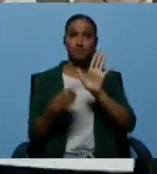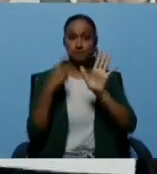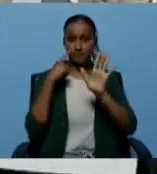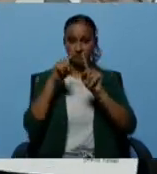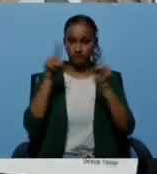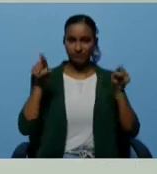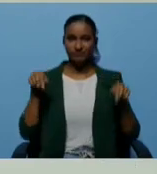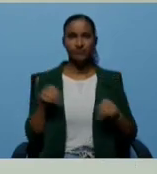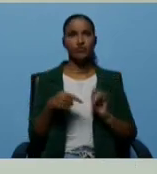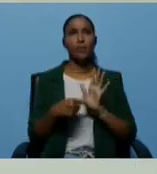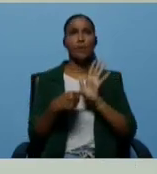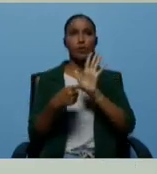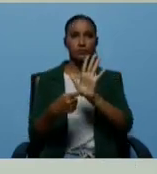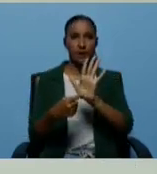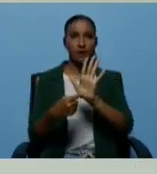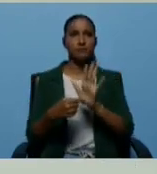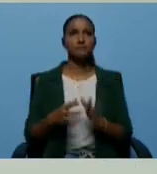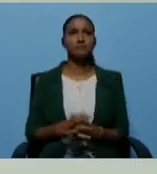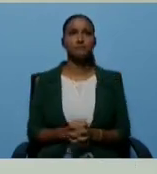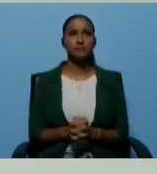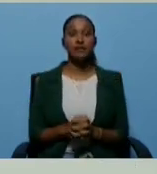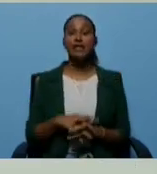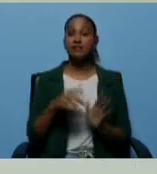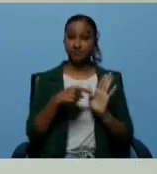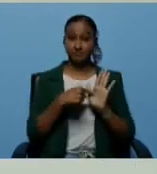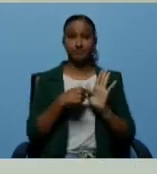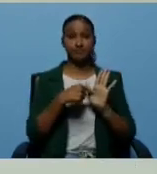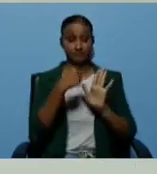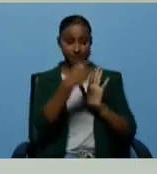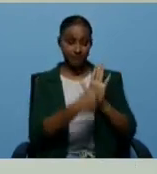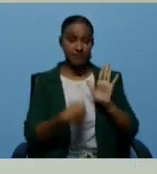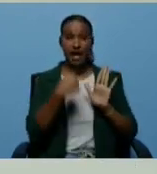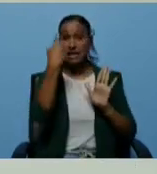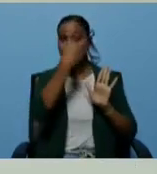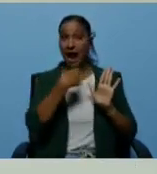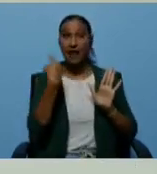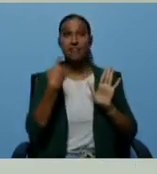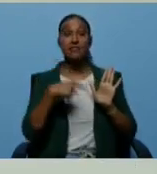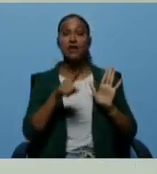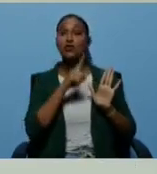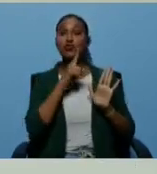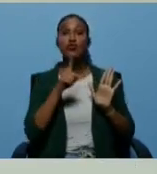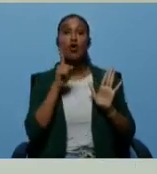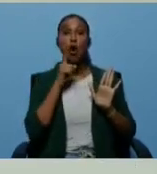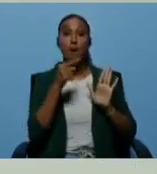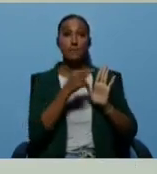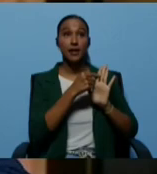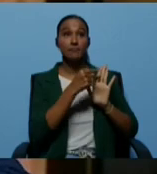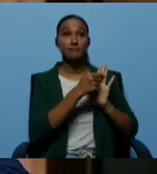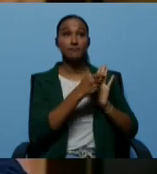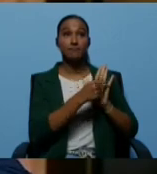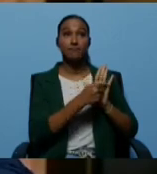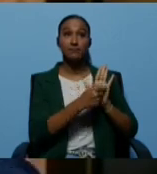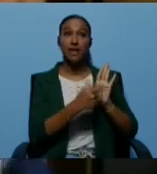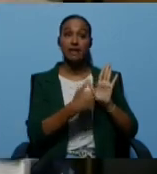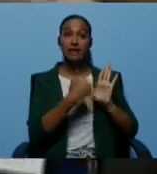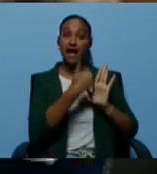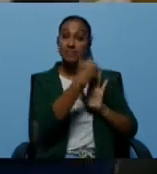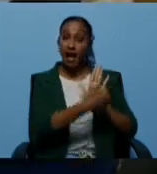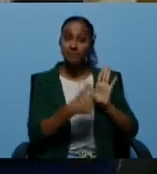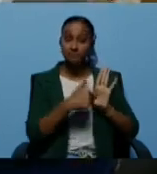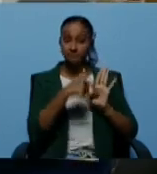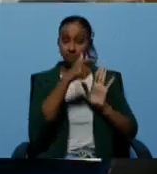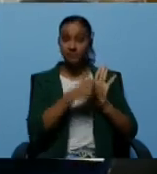pantalla, porque tienen nombres, tienen apellidos, tienen dolientes, cada uno de estos